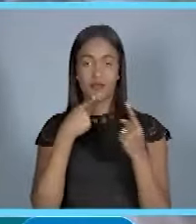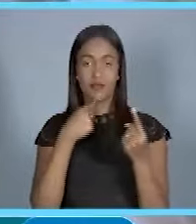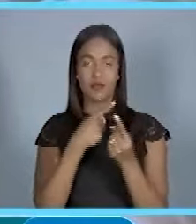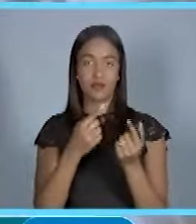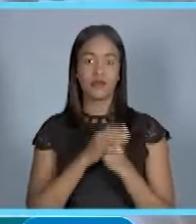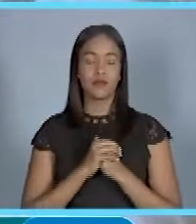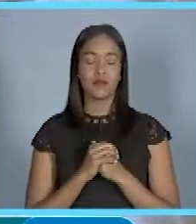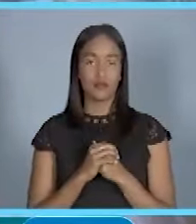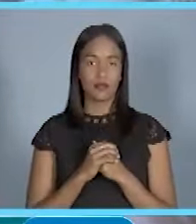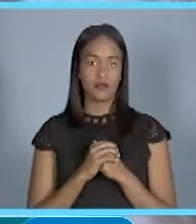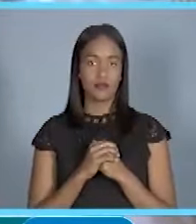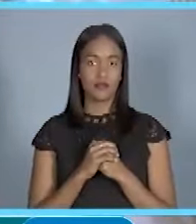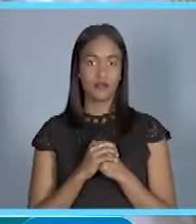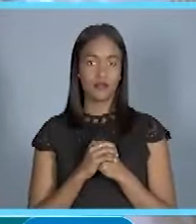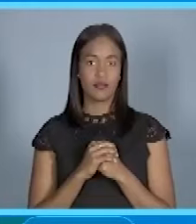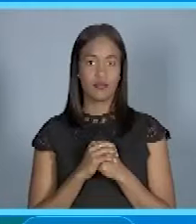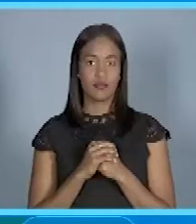Noticias.